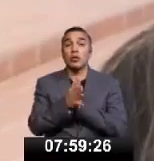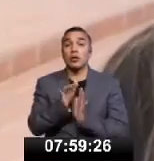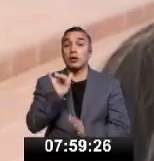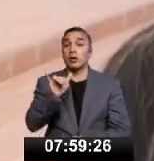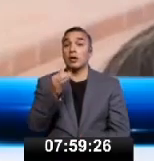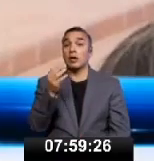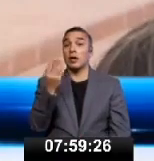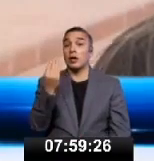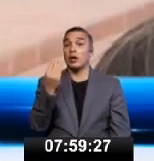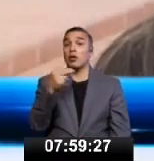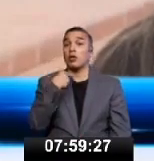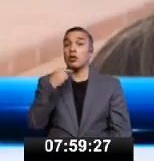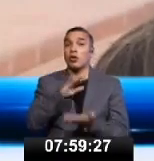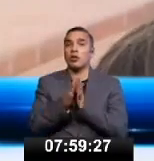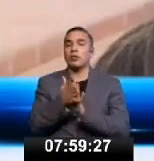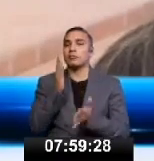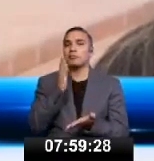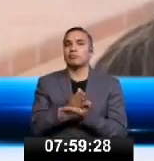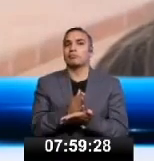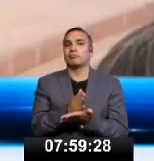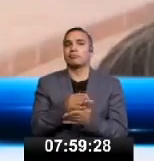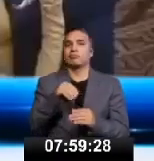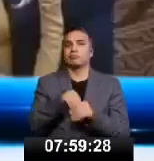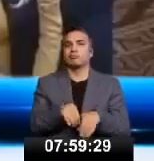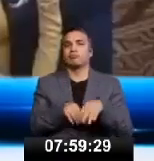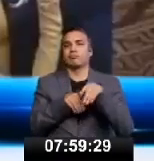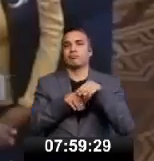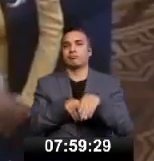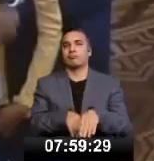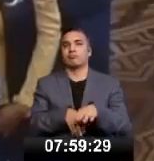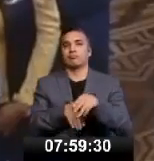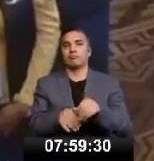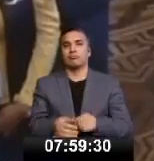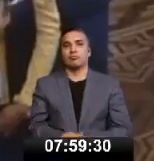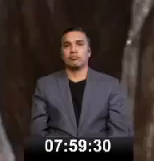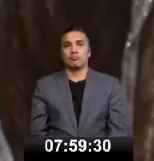sábado 14 de noviembre se suspenden estas peregrinaciones.